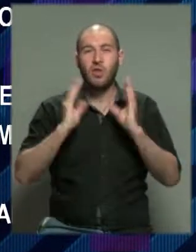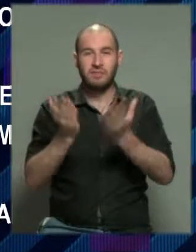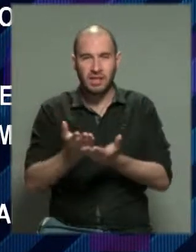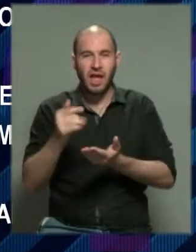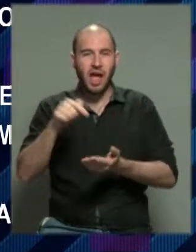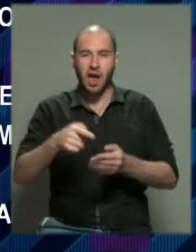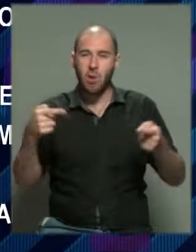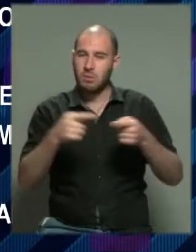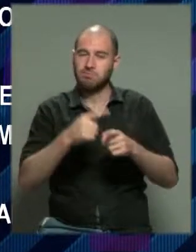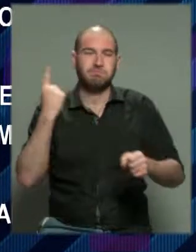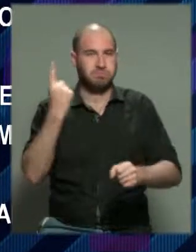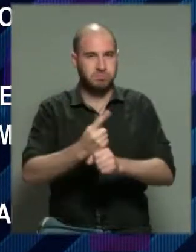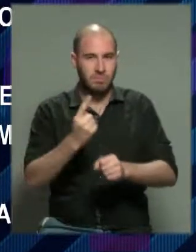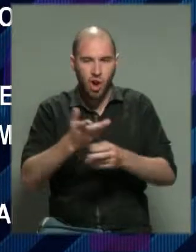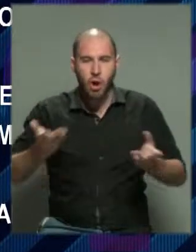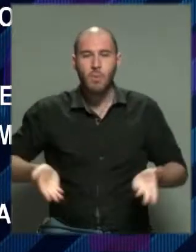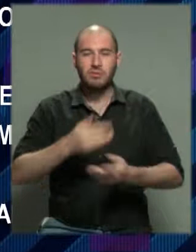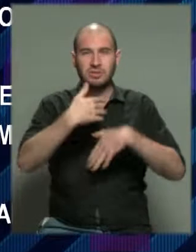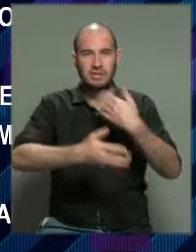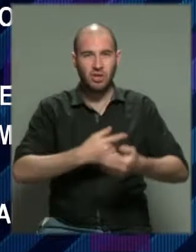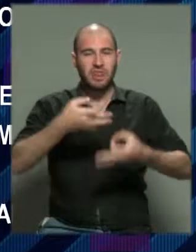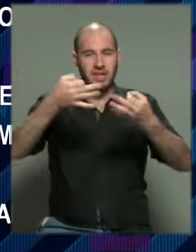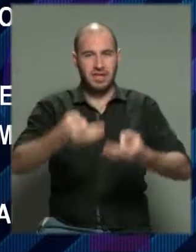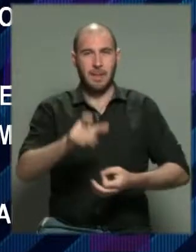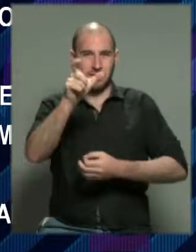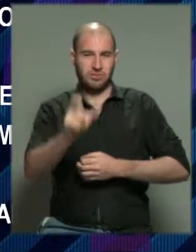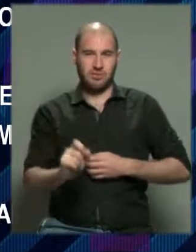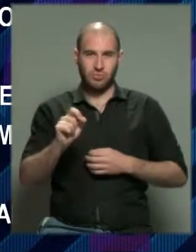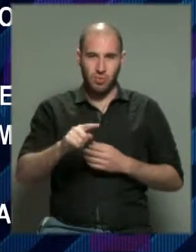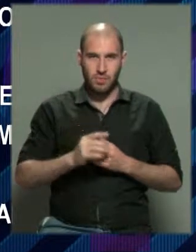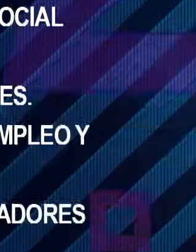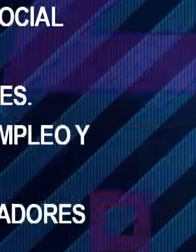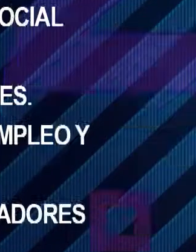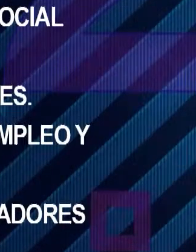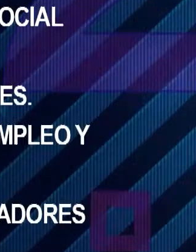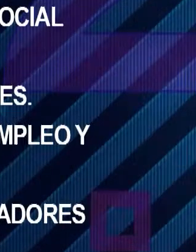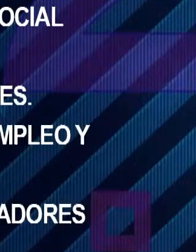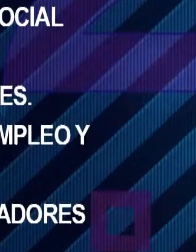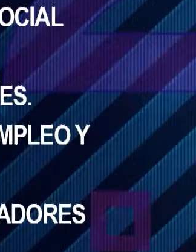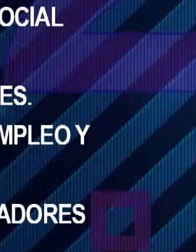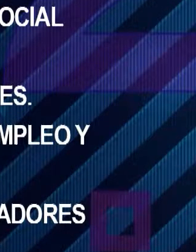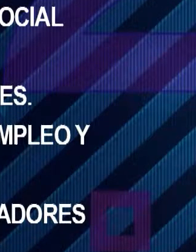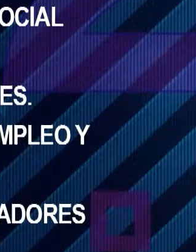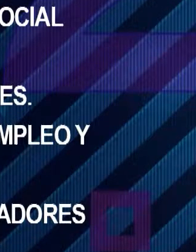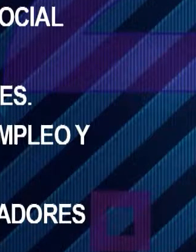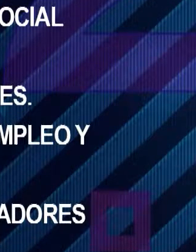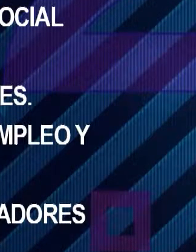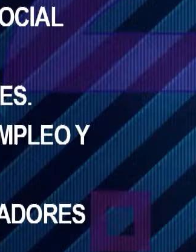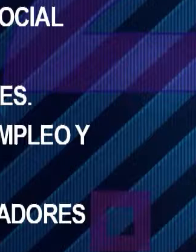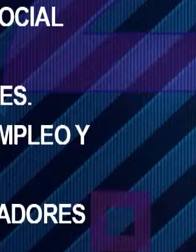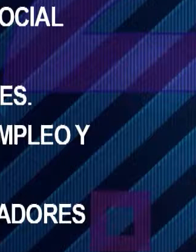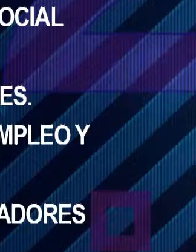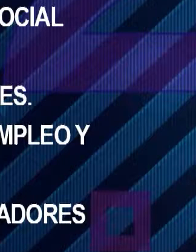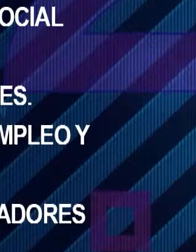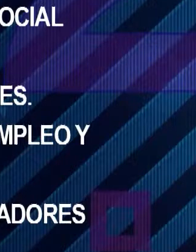núcleo de su misión en la promoción del desarrollo y la dignidad humana. La celebración intenta impulsar la igualdad de oportunidades y